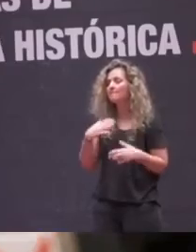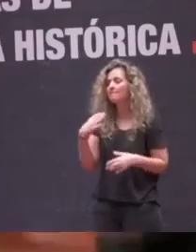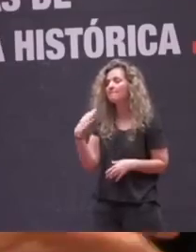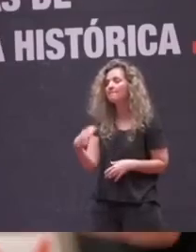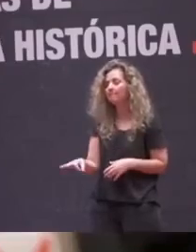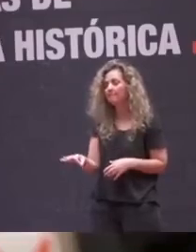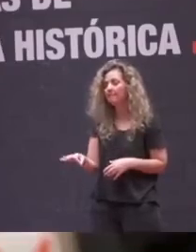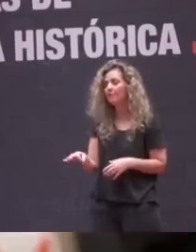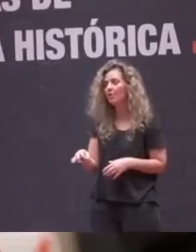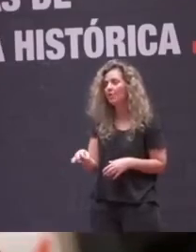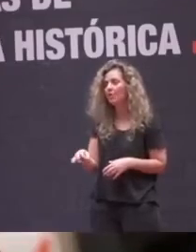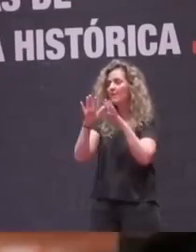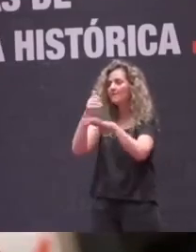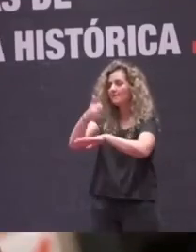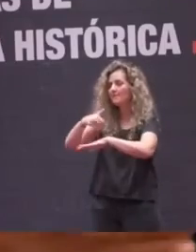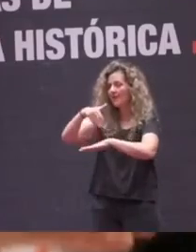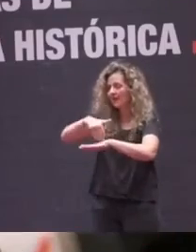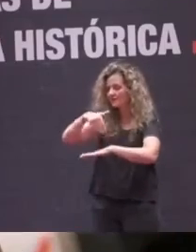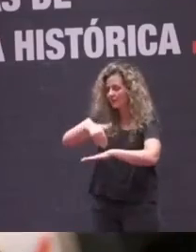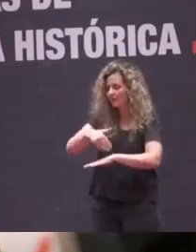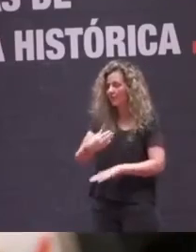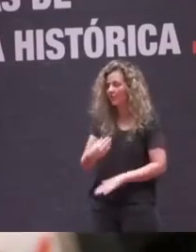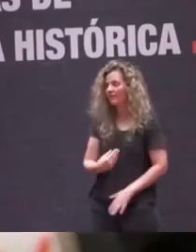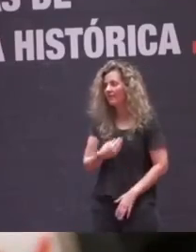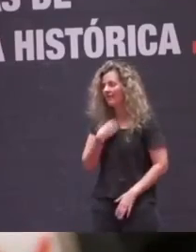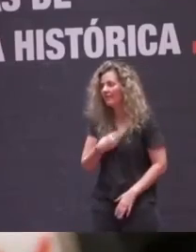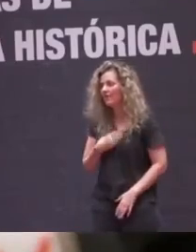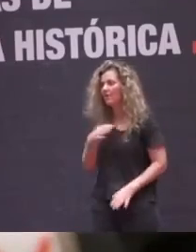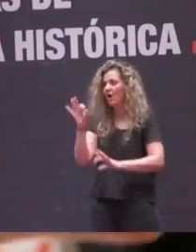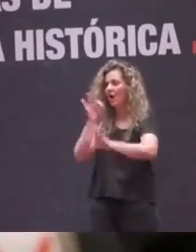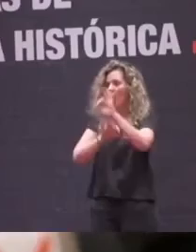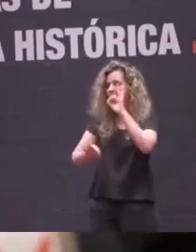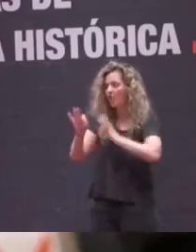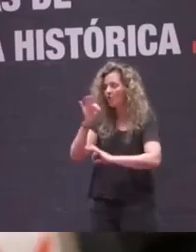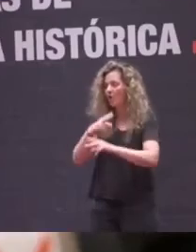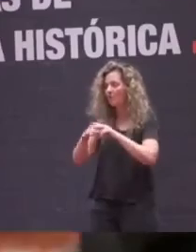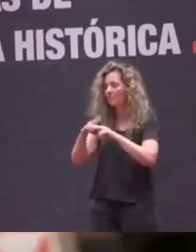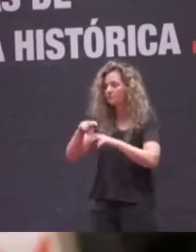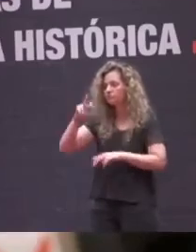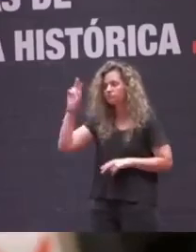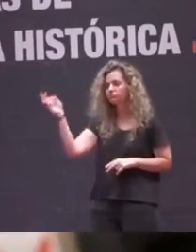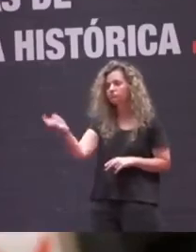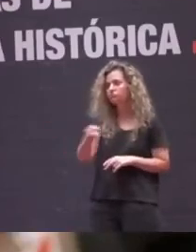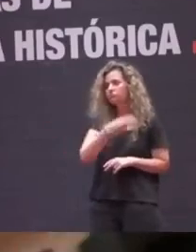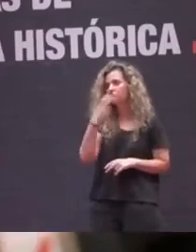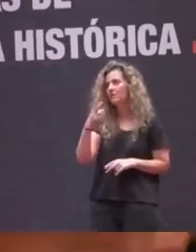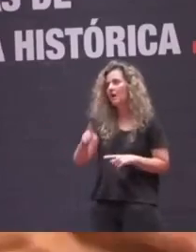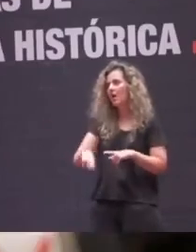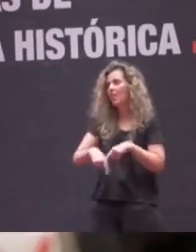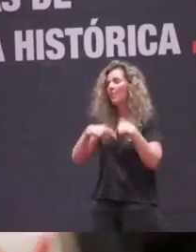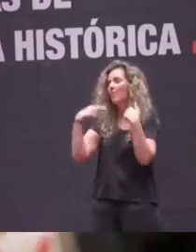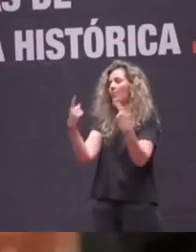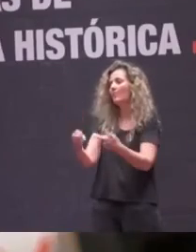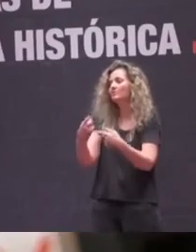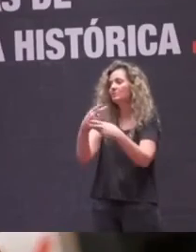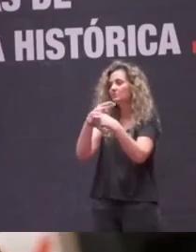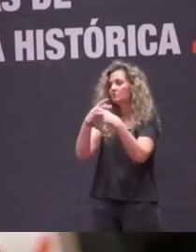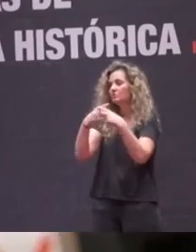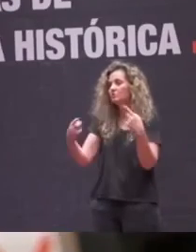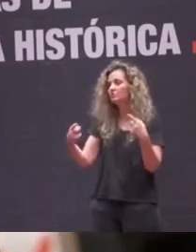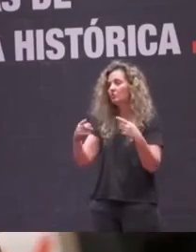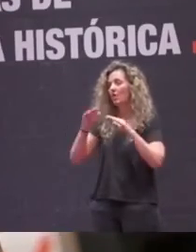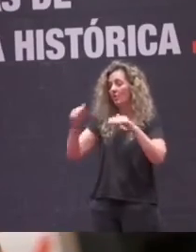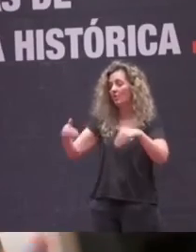desa plataforma cívica con organizacións políticas e asociacións, que daría despois paso a Xunta para a